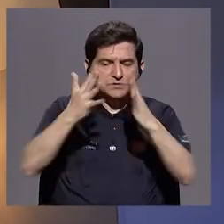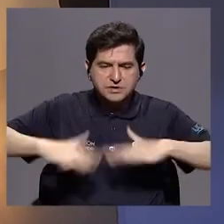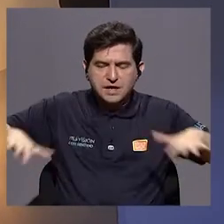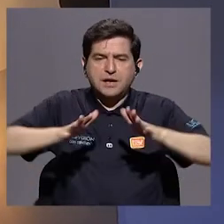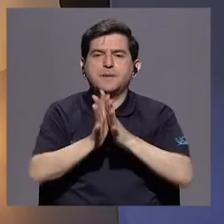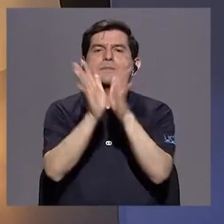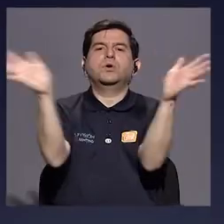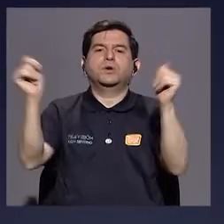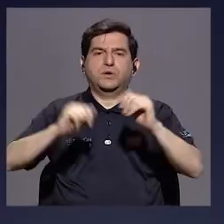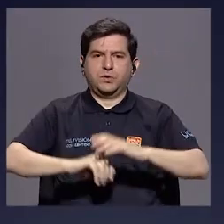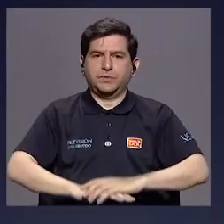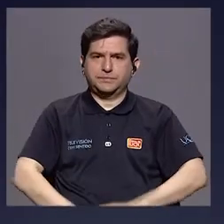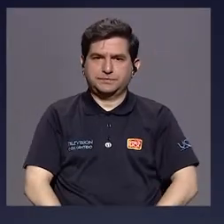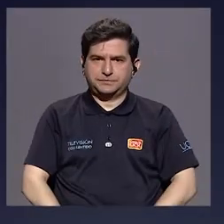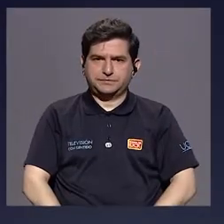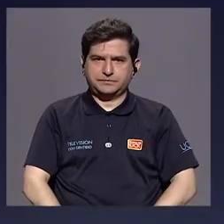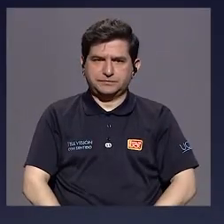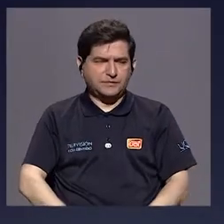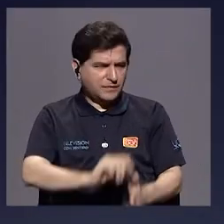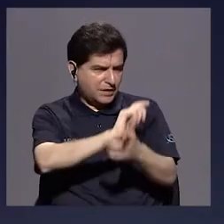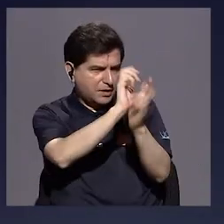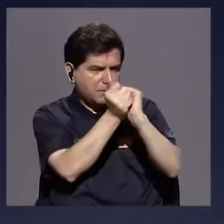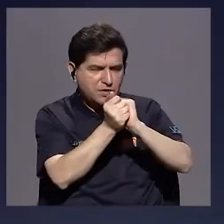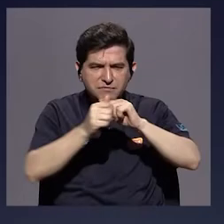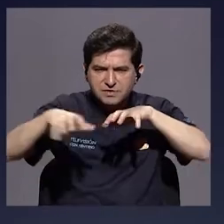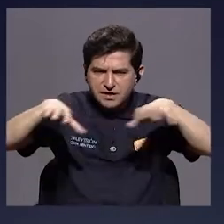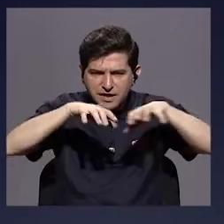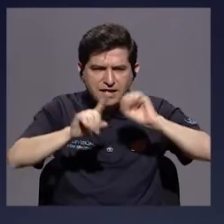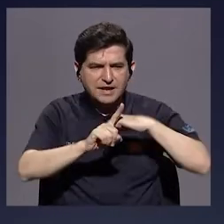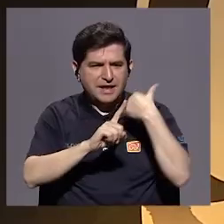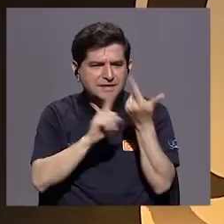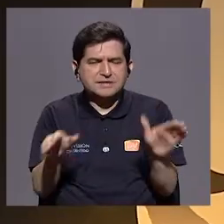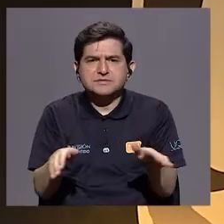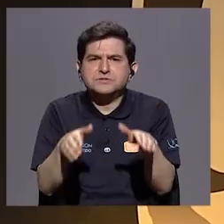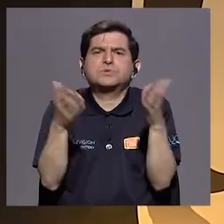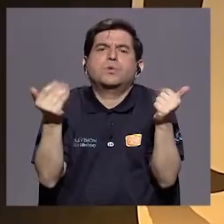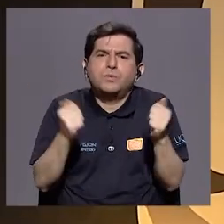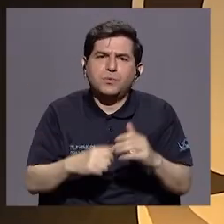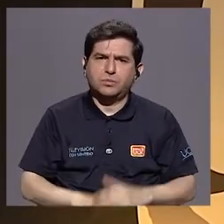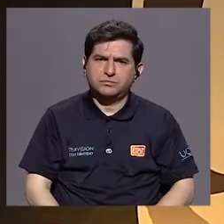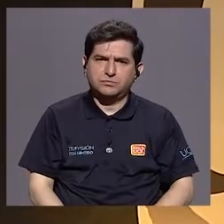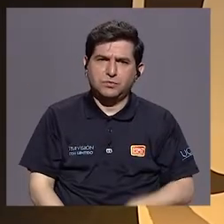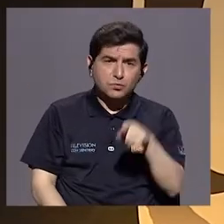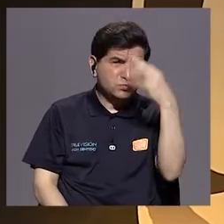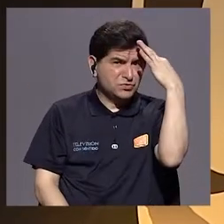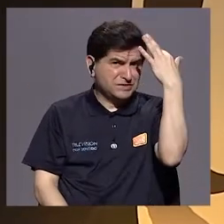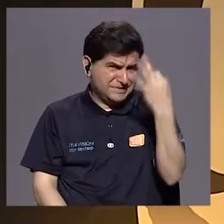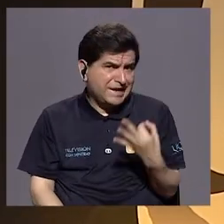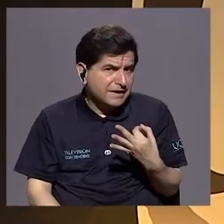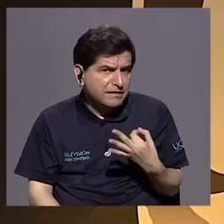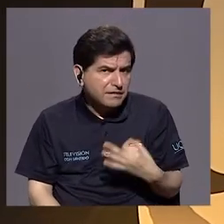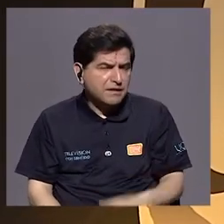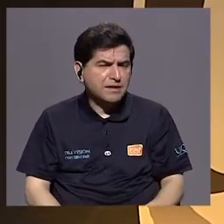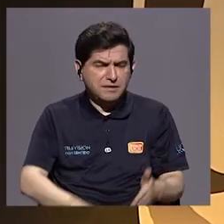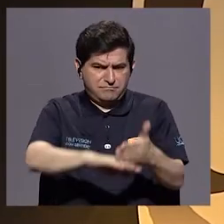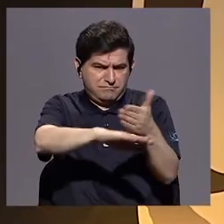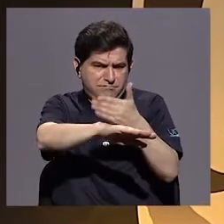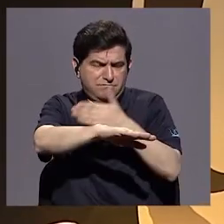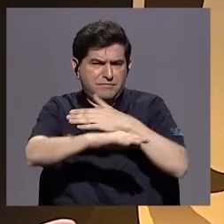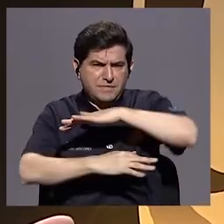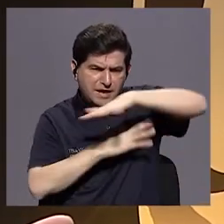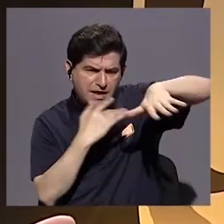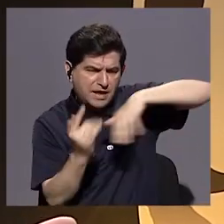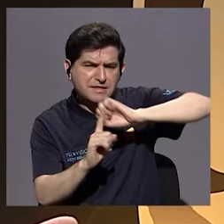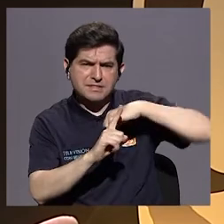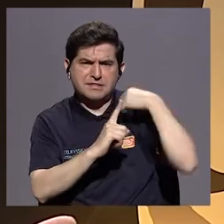espacios públicos como modifica la dinámica social eso que qué crees vos que podría mejorar en la